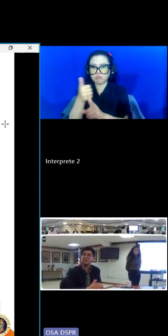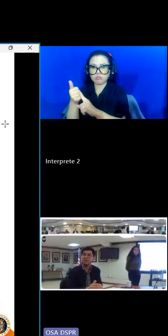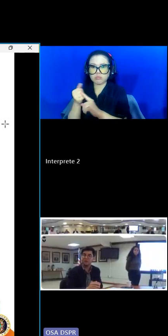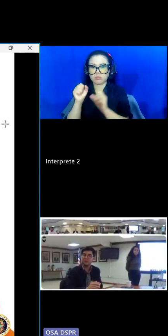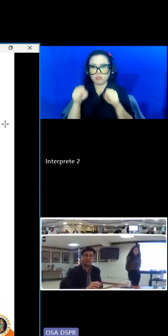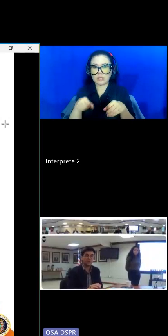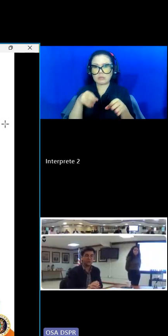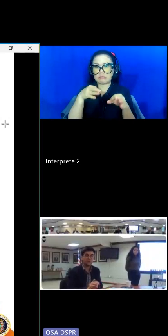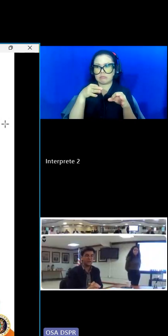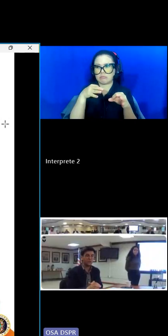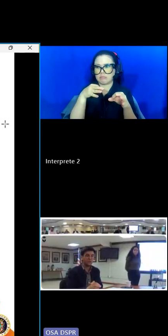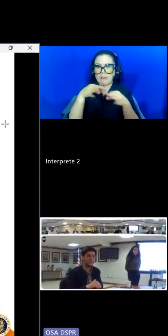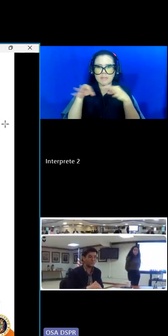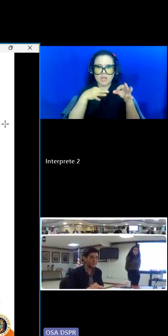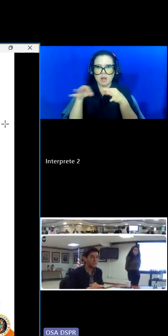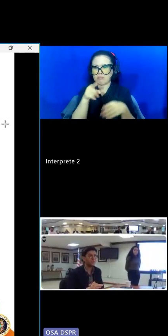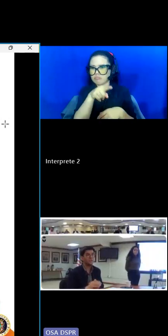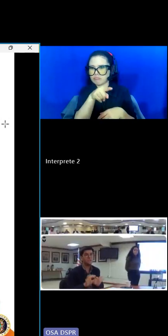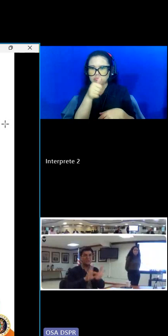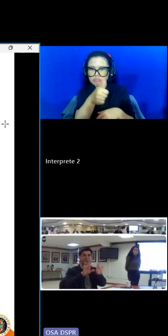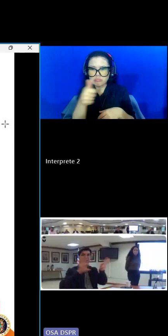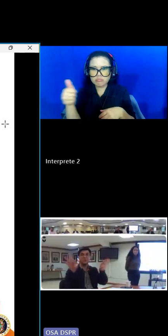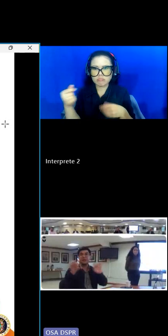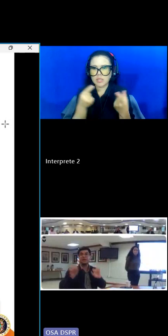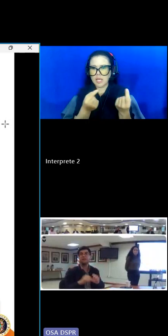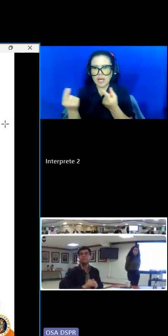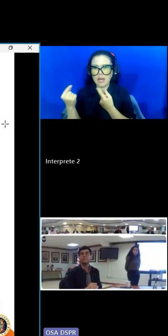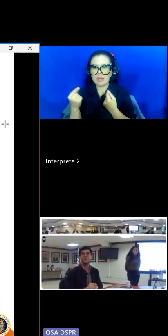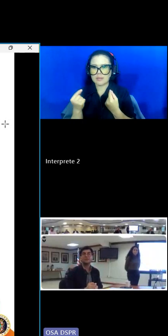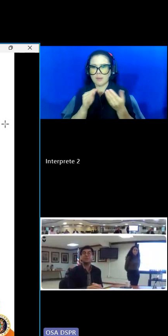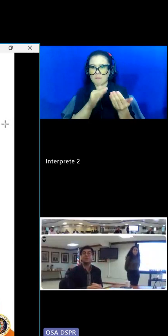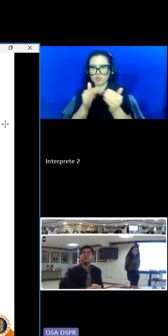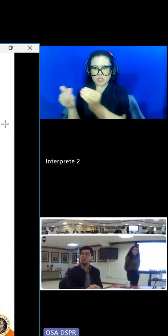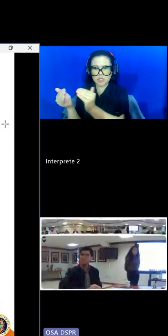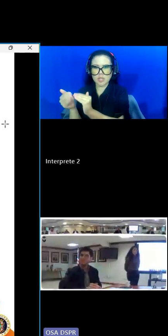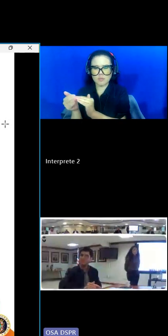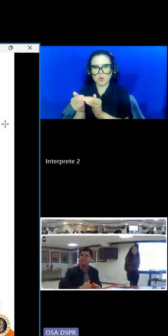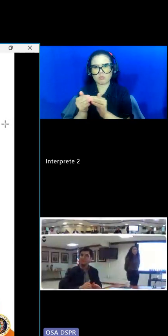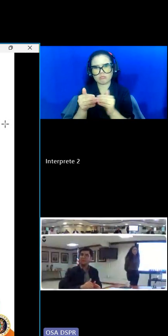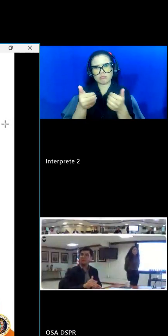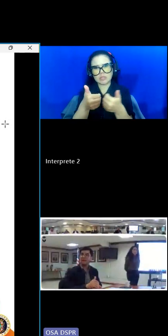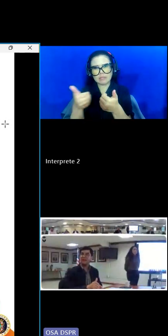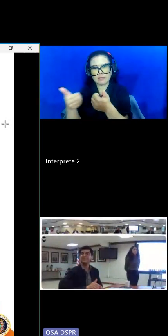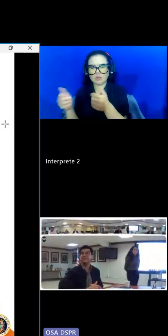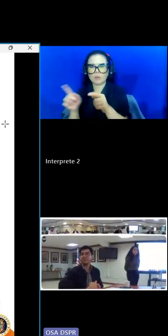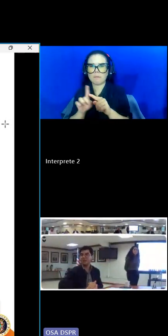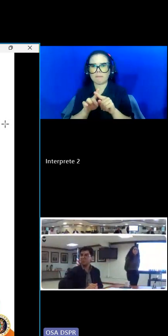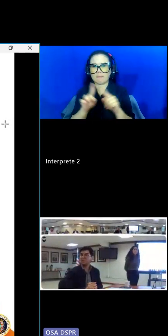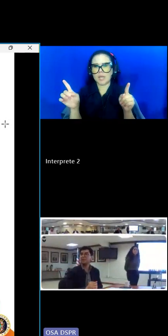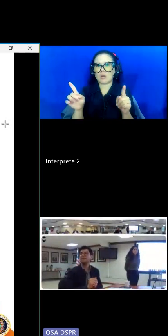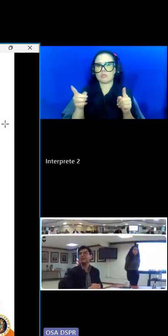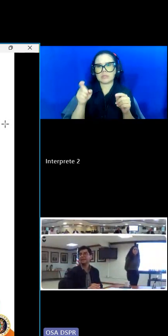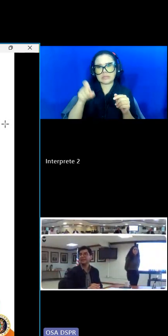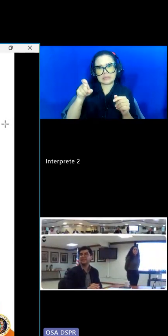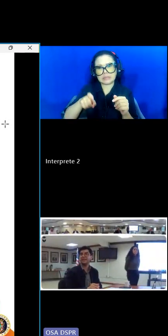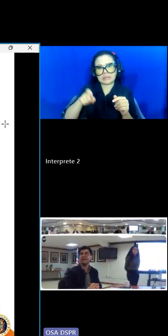es importantísimo. Recuerde que aunque sean municipios y están divididos separados, tienen que enviar informes, ¿verdad? Así que